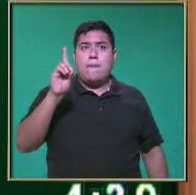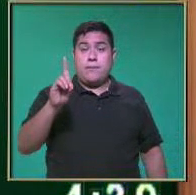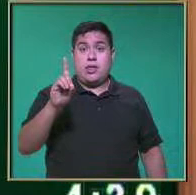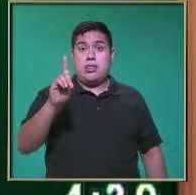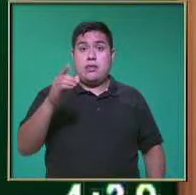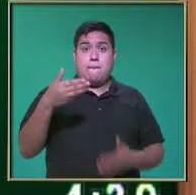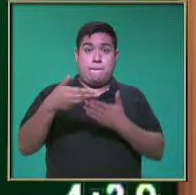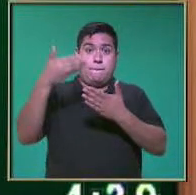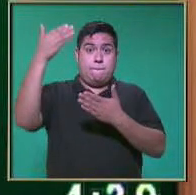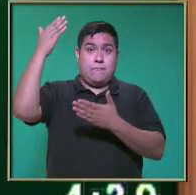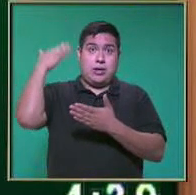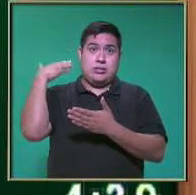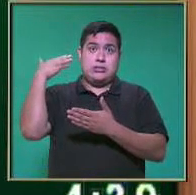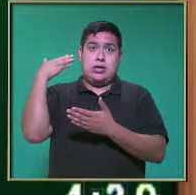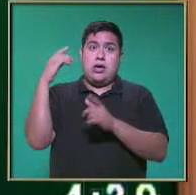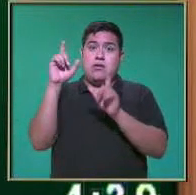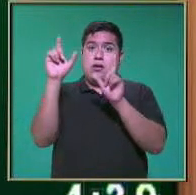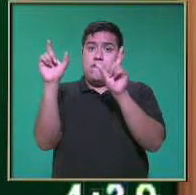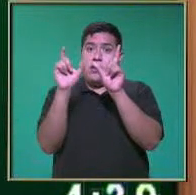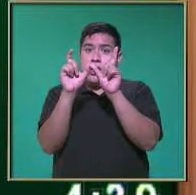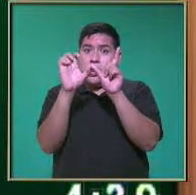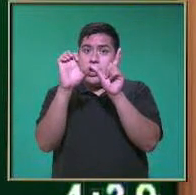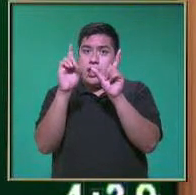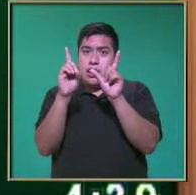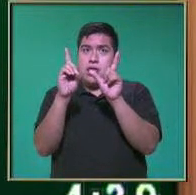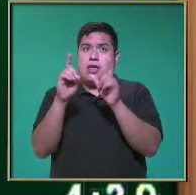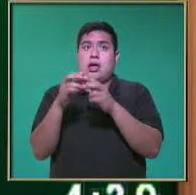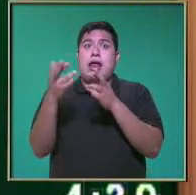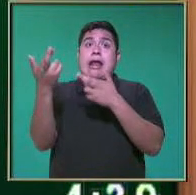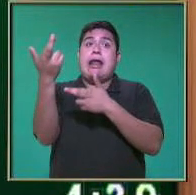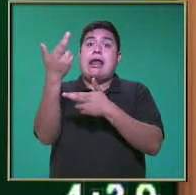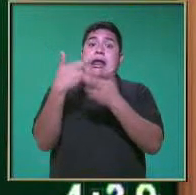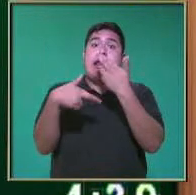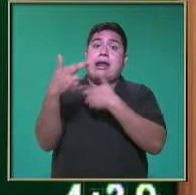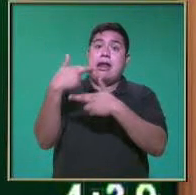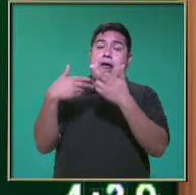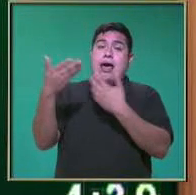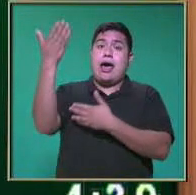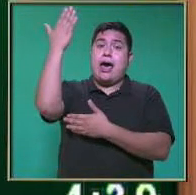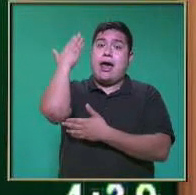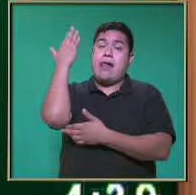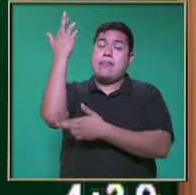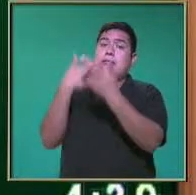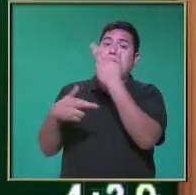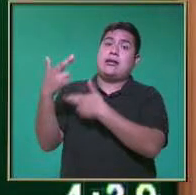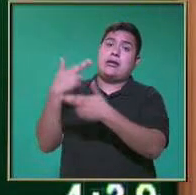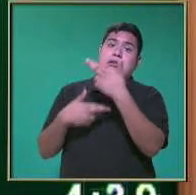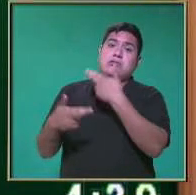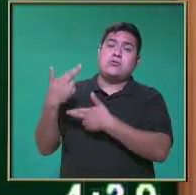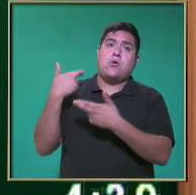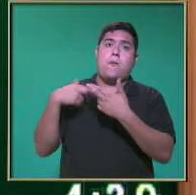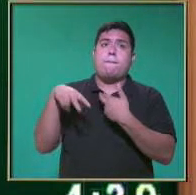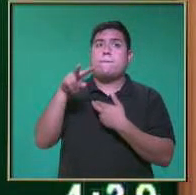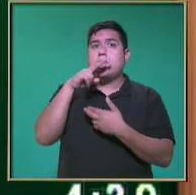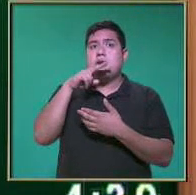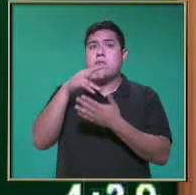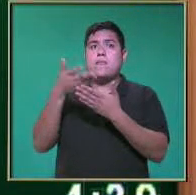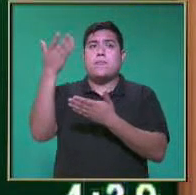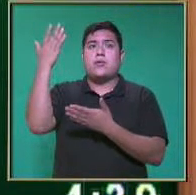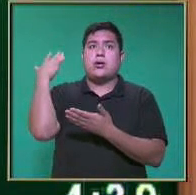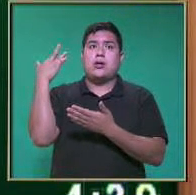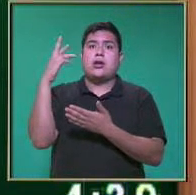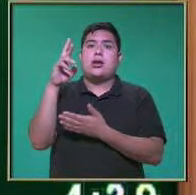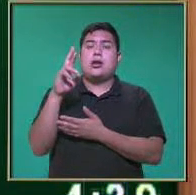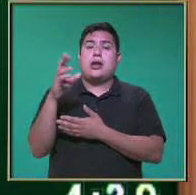regular, terminación ed. Returned, regresó, es otro verbo en pasado. Recovered,